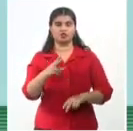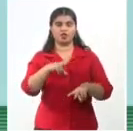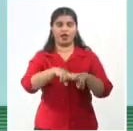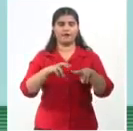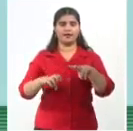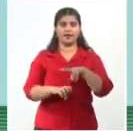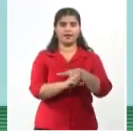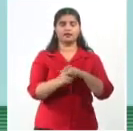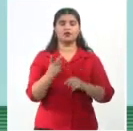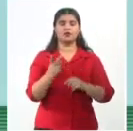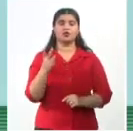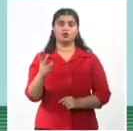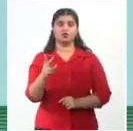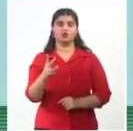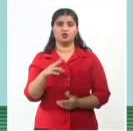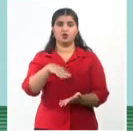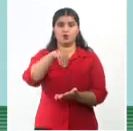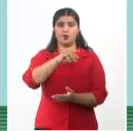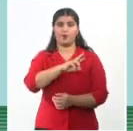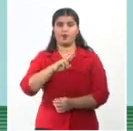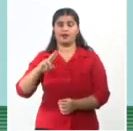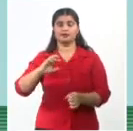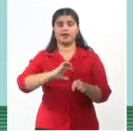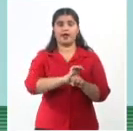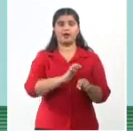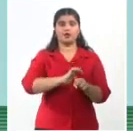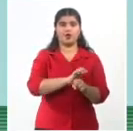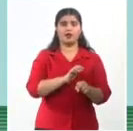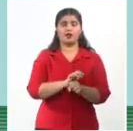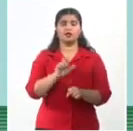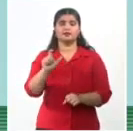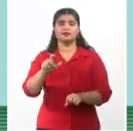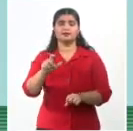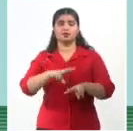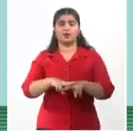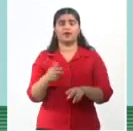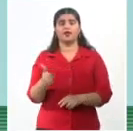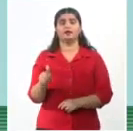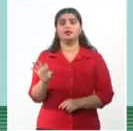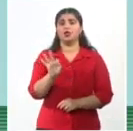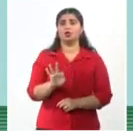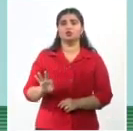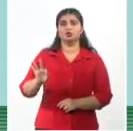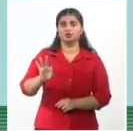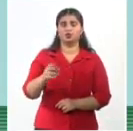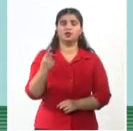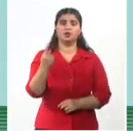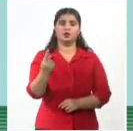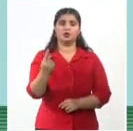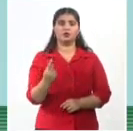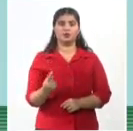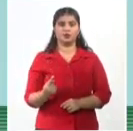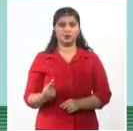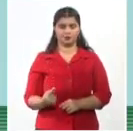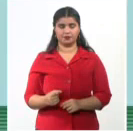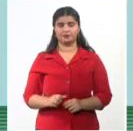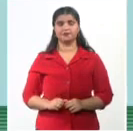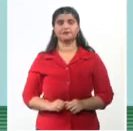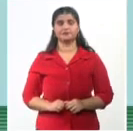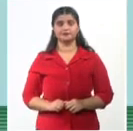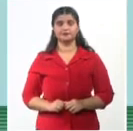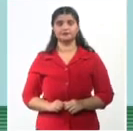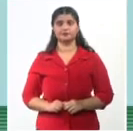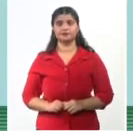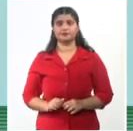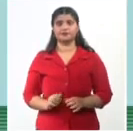2, en Plaza, Arroyo Naranjo, Centro Habana y 10 de octubre, 1 en cada uno. Mayabé,